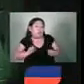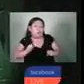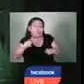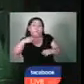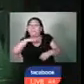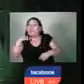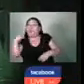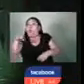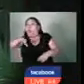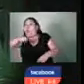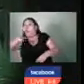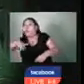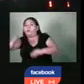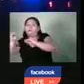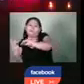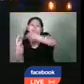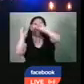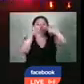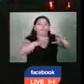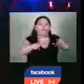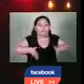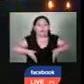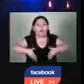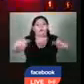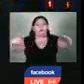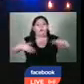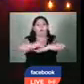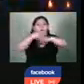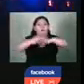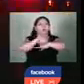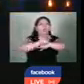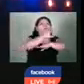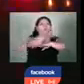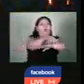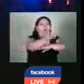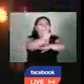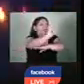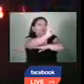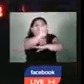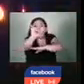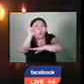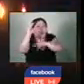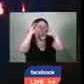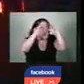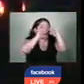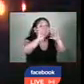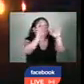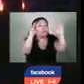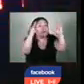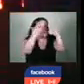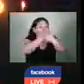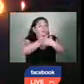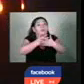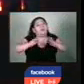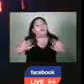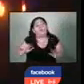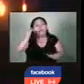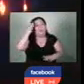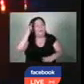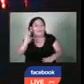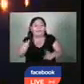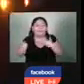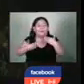tras haber sido encontrado a la orilla de la carretera y un lugar con poca iluminación. Aunque no se conocieron más